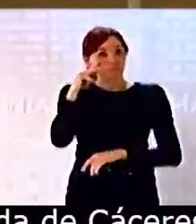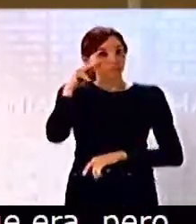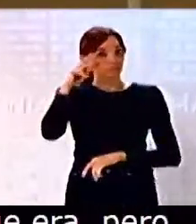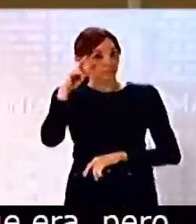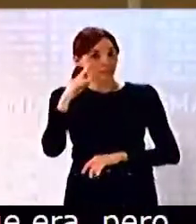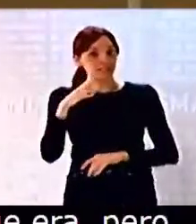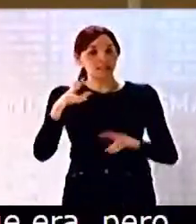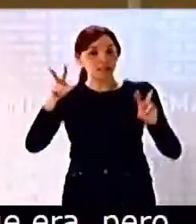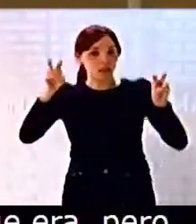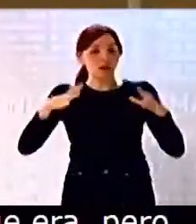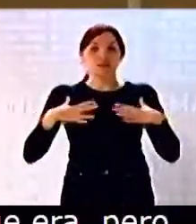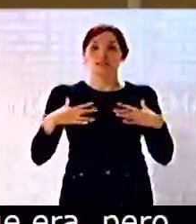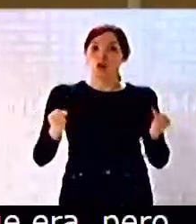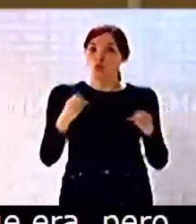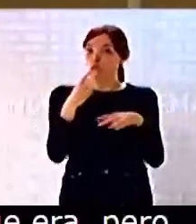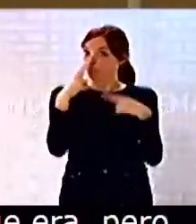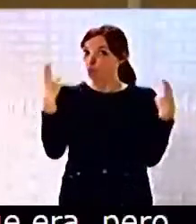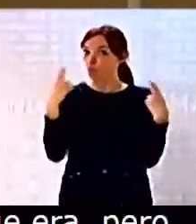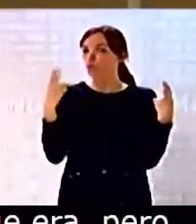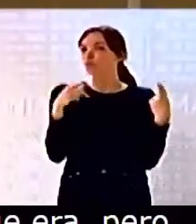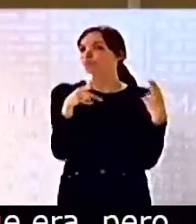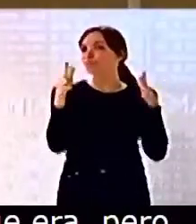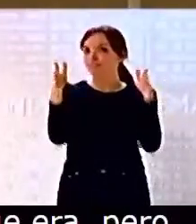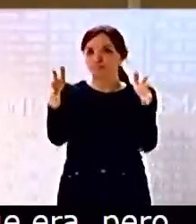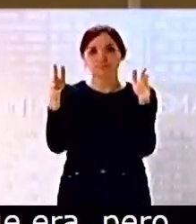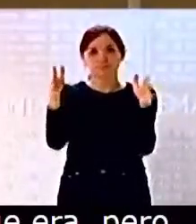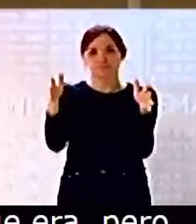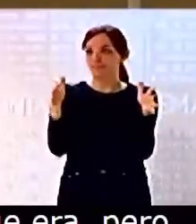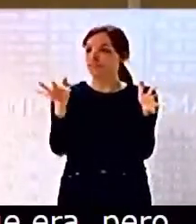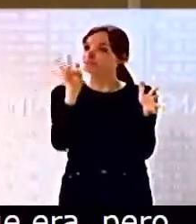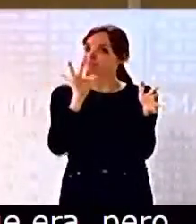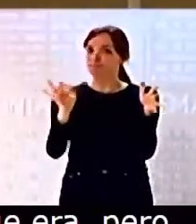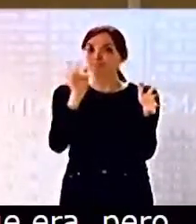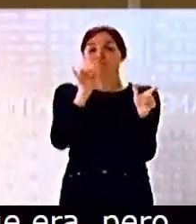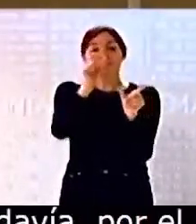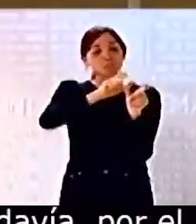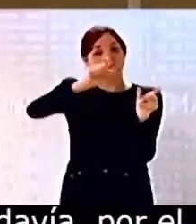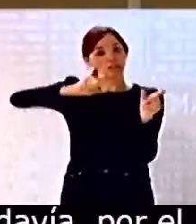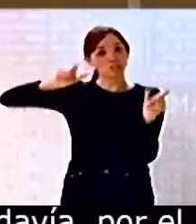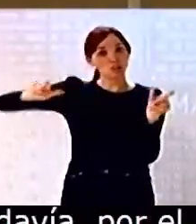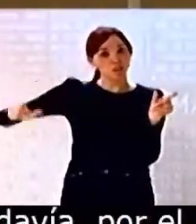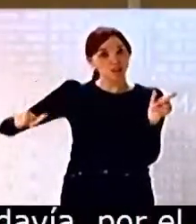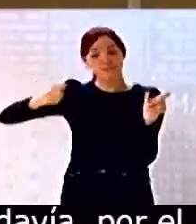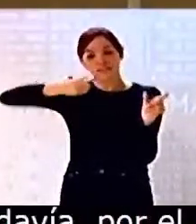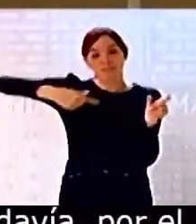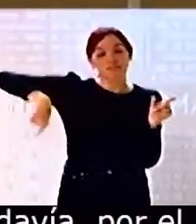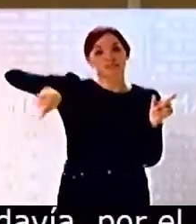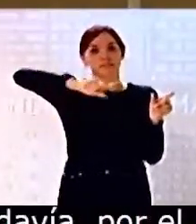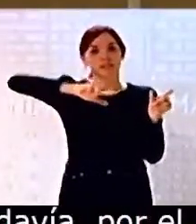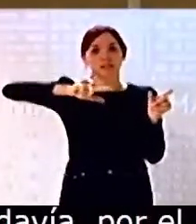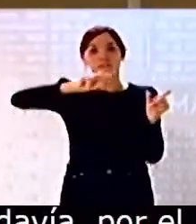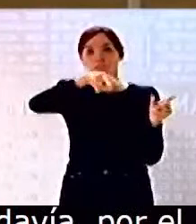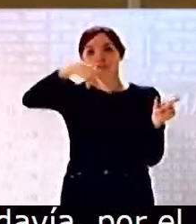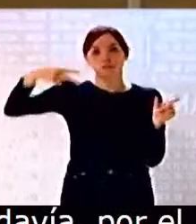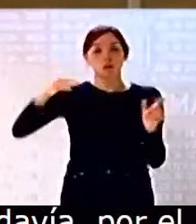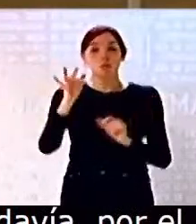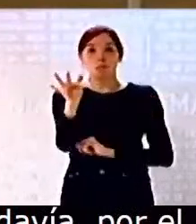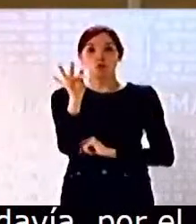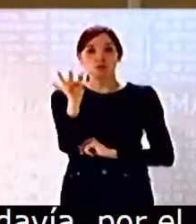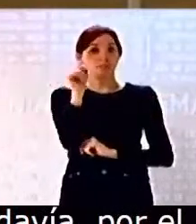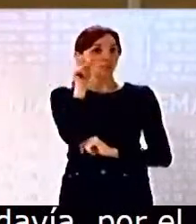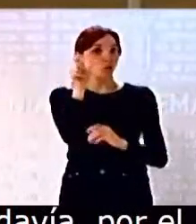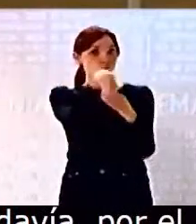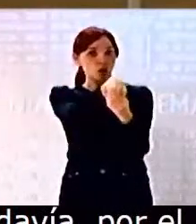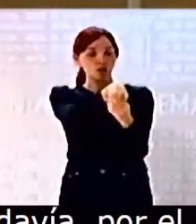salud pública recomiendan que todavía por el número de personas que son positivas en la localidad